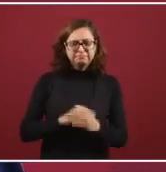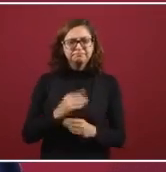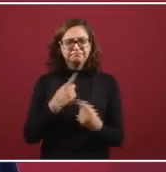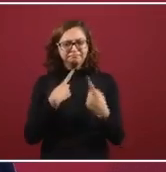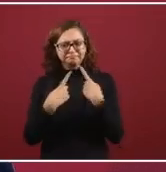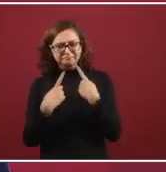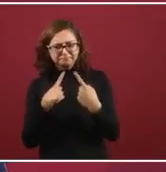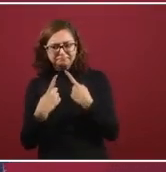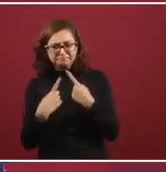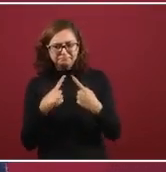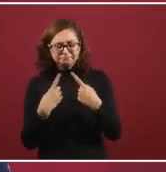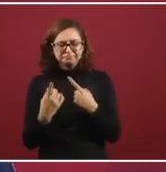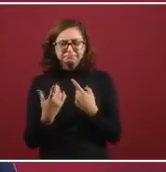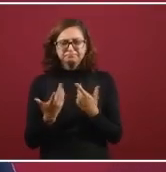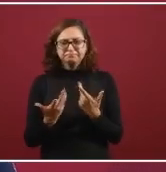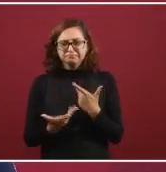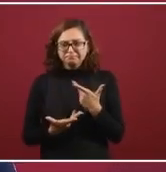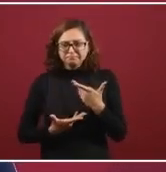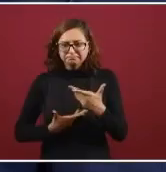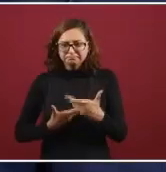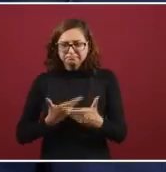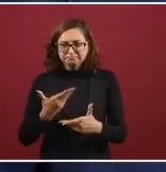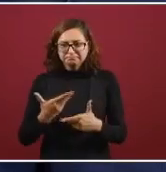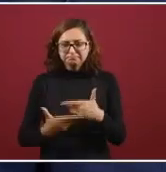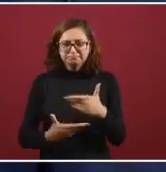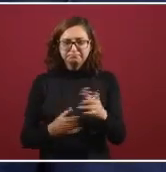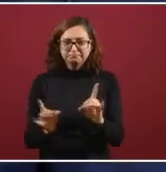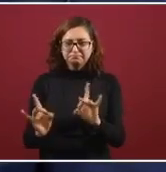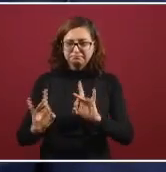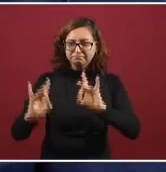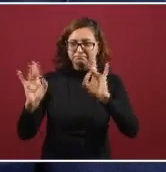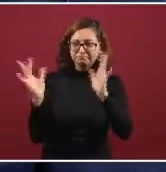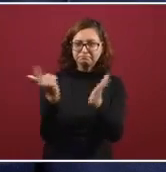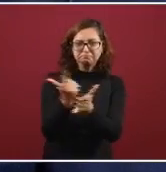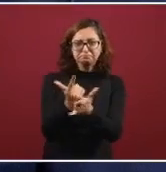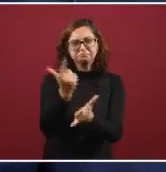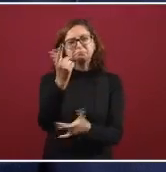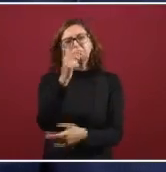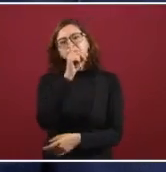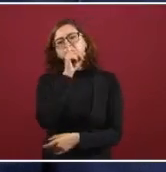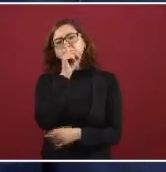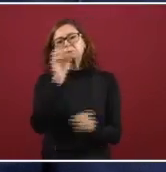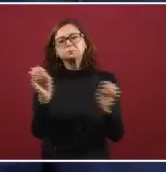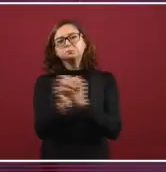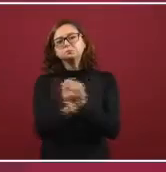y no ha pasado a mayores.